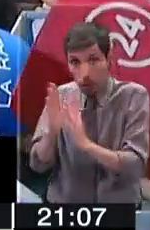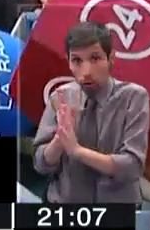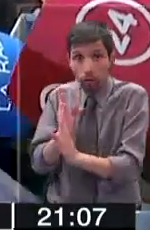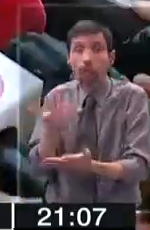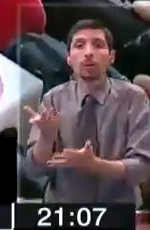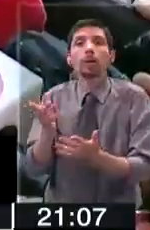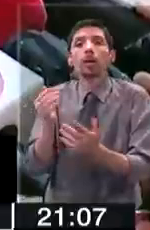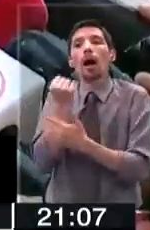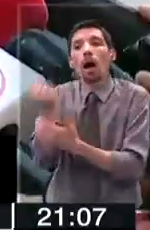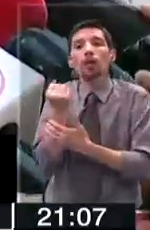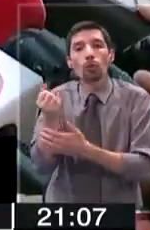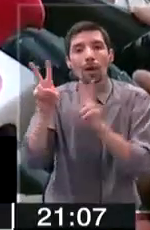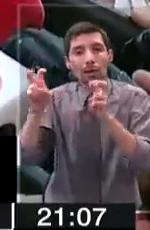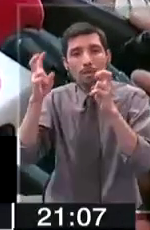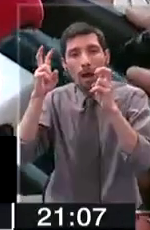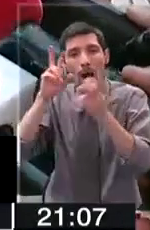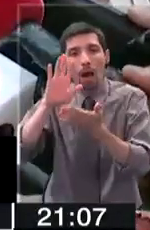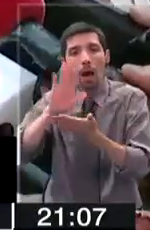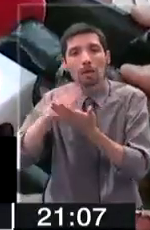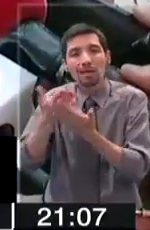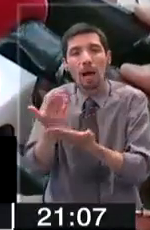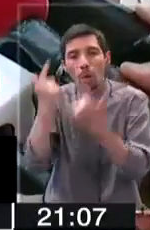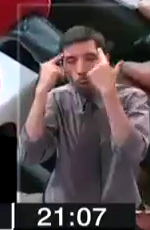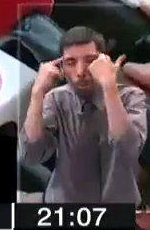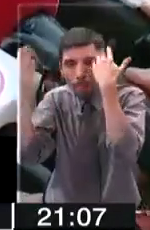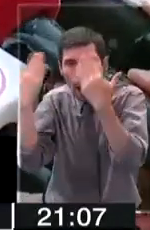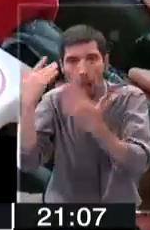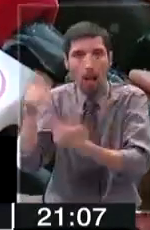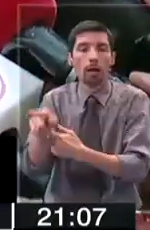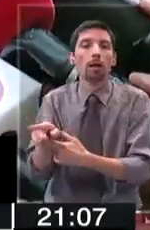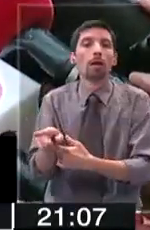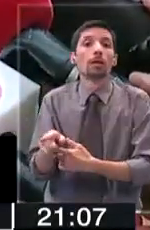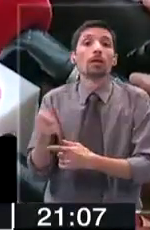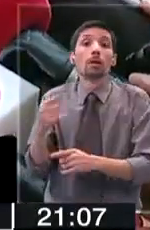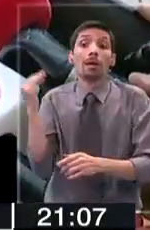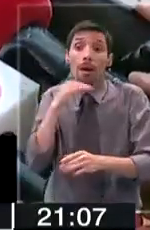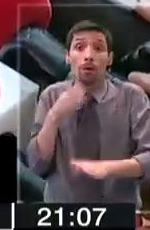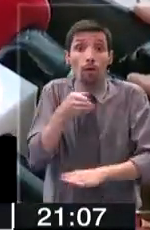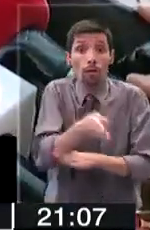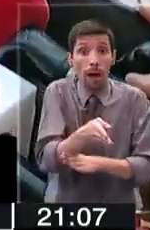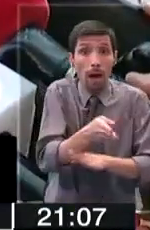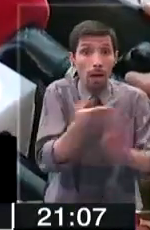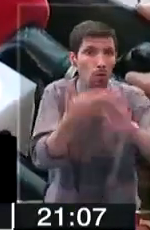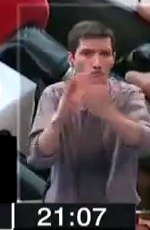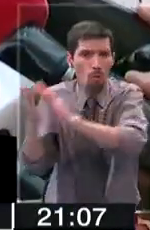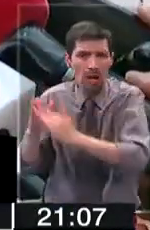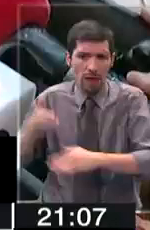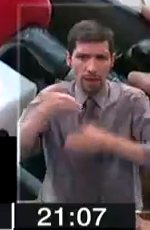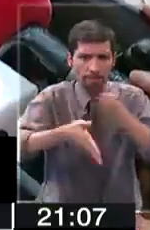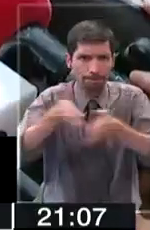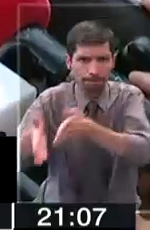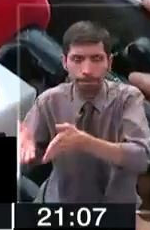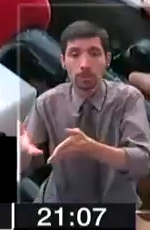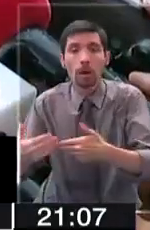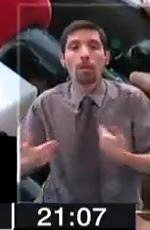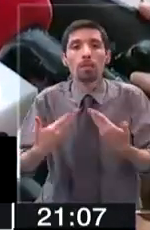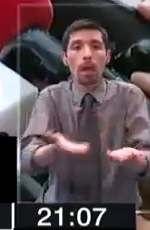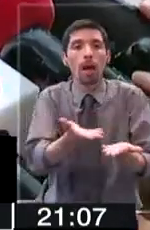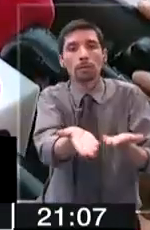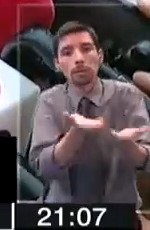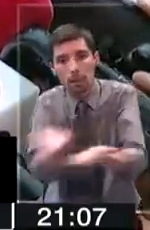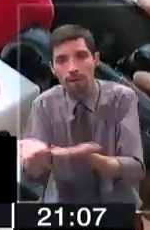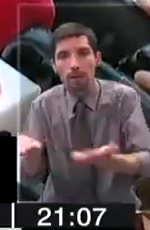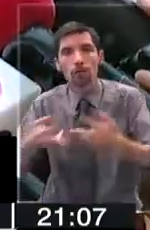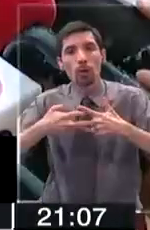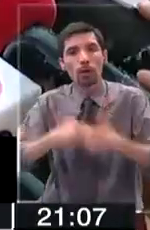salud mental. Llegar rápidamente a las comunidades y entregar todos los servicios e instrumentos que